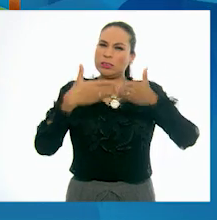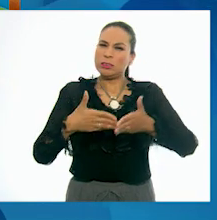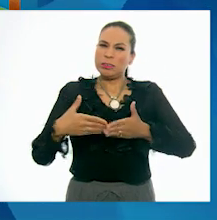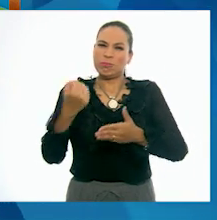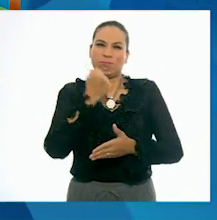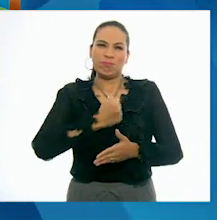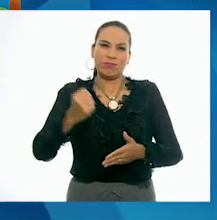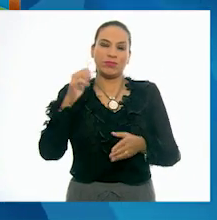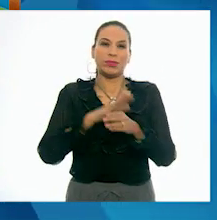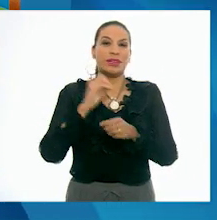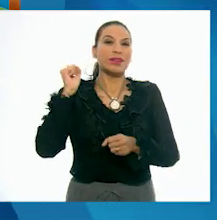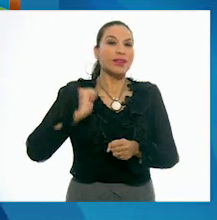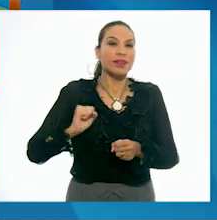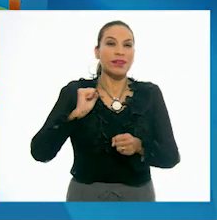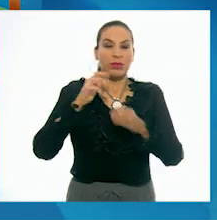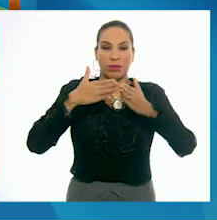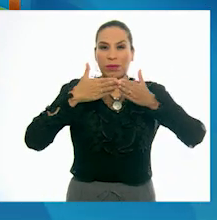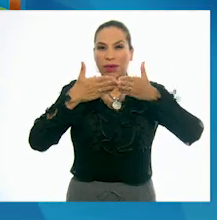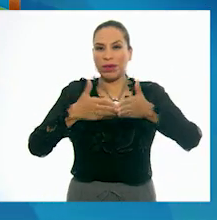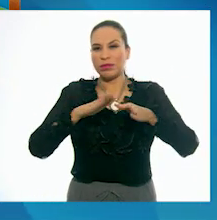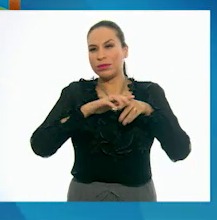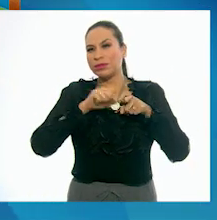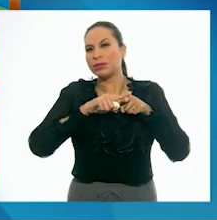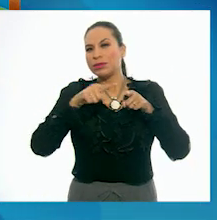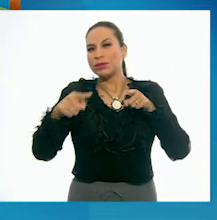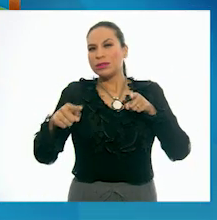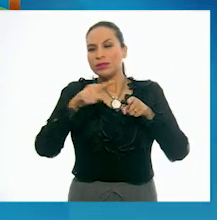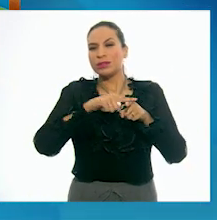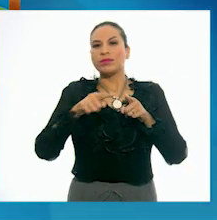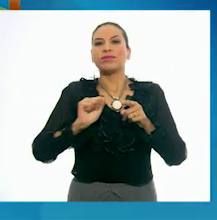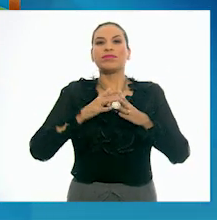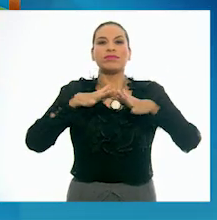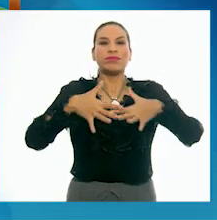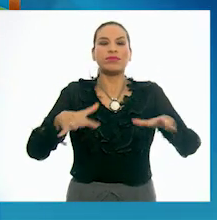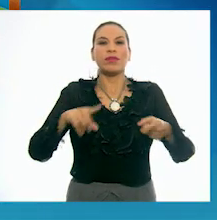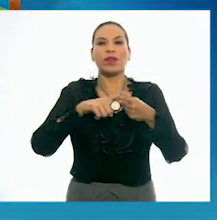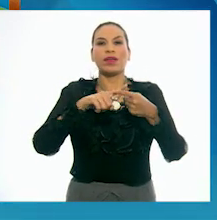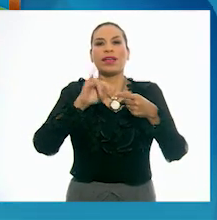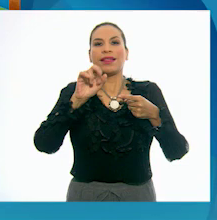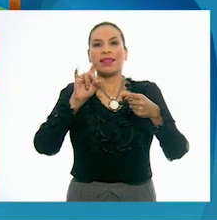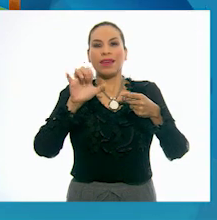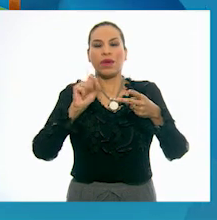navegantes. Por siglos, sus barcos cruzaron el Océano Índico, el Golfo